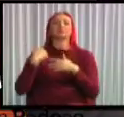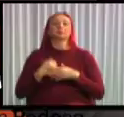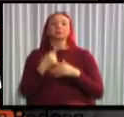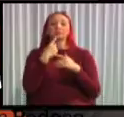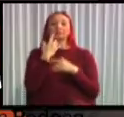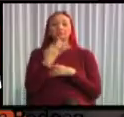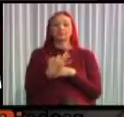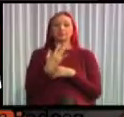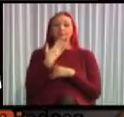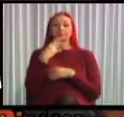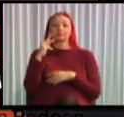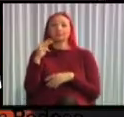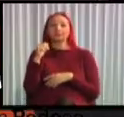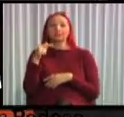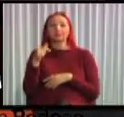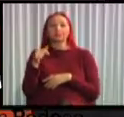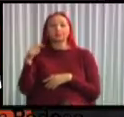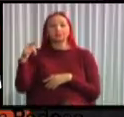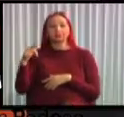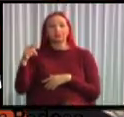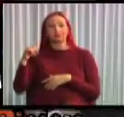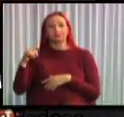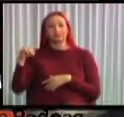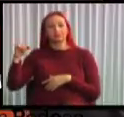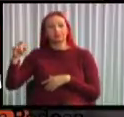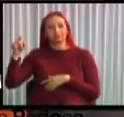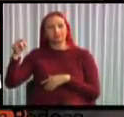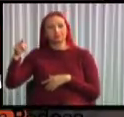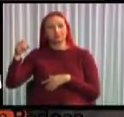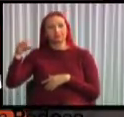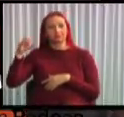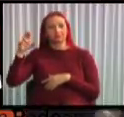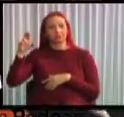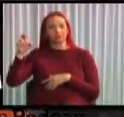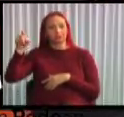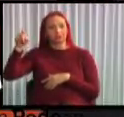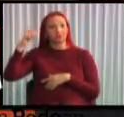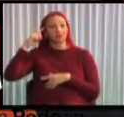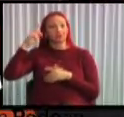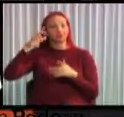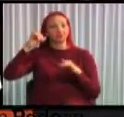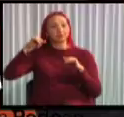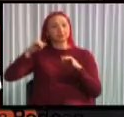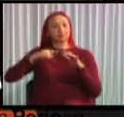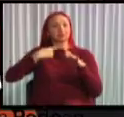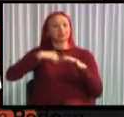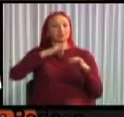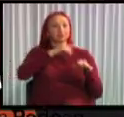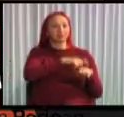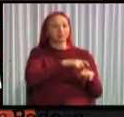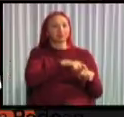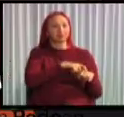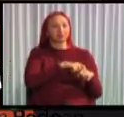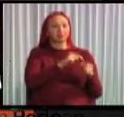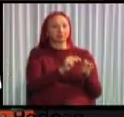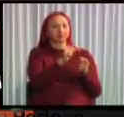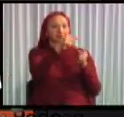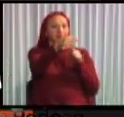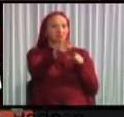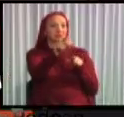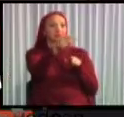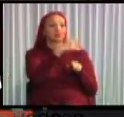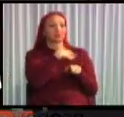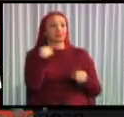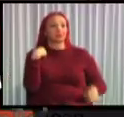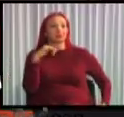que le decían Manga, que era de Pocora, yo soy de Luis Jiménez, pero él era de Pocora, en uno de esos partidos que jugamos en un momento en contra, le